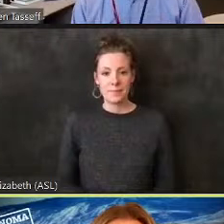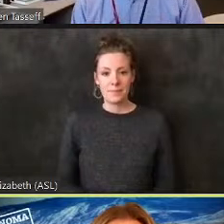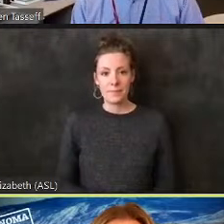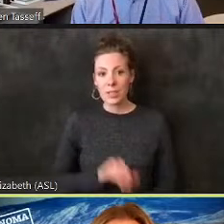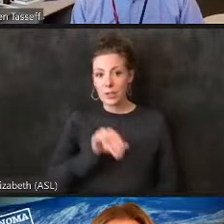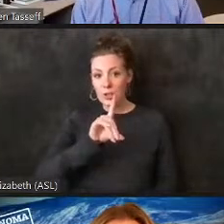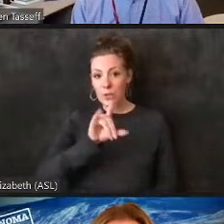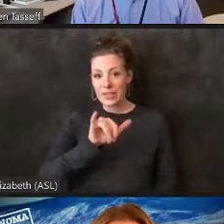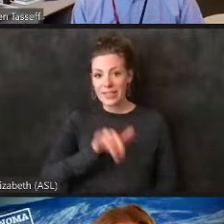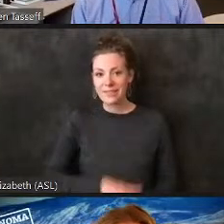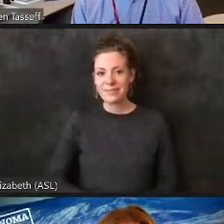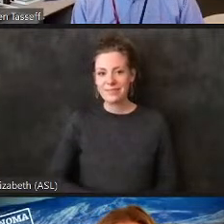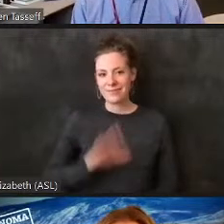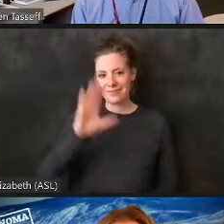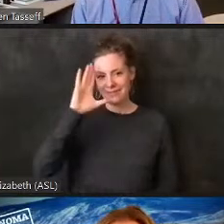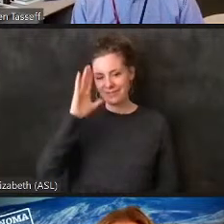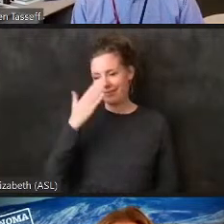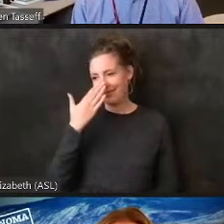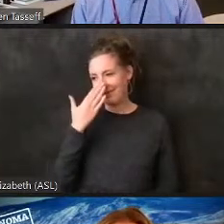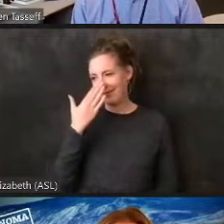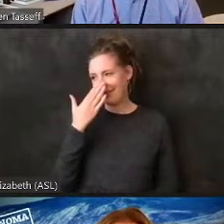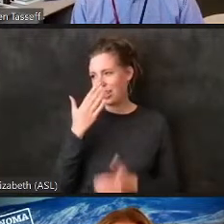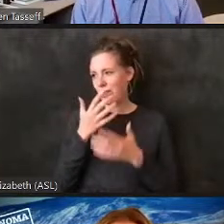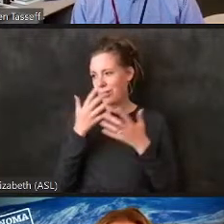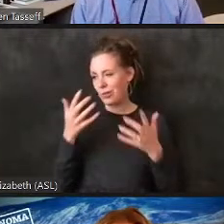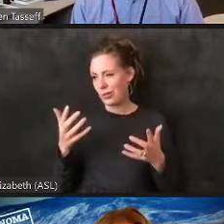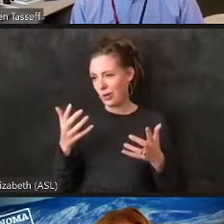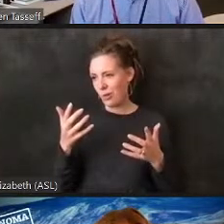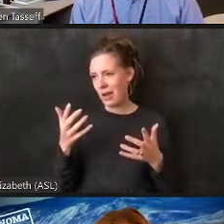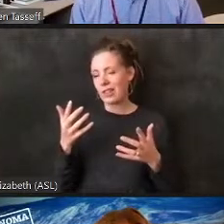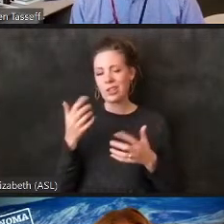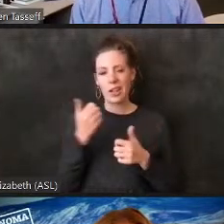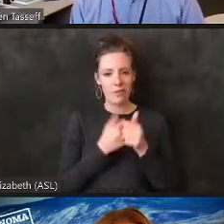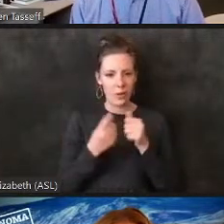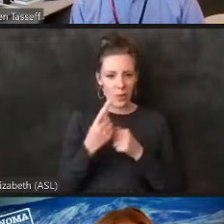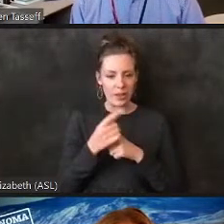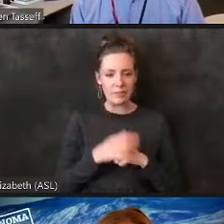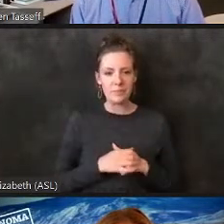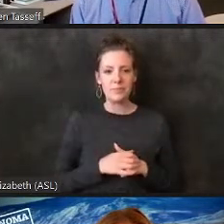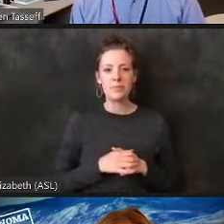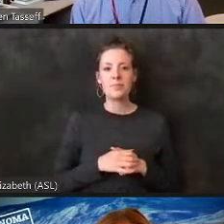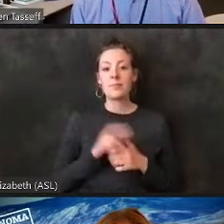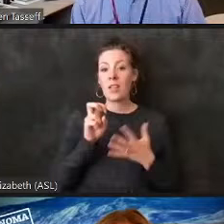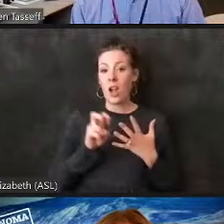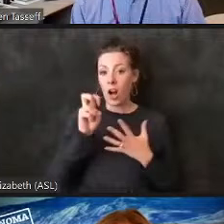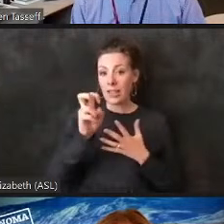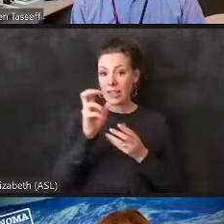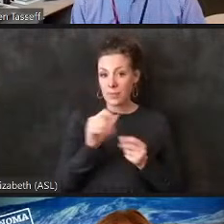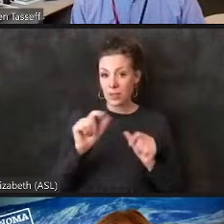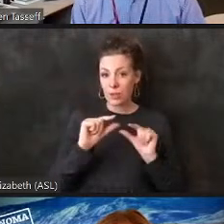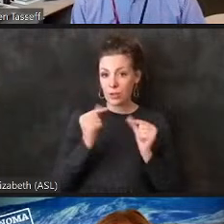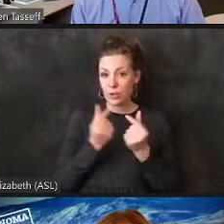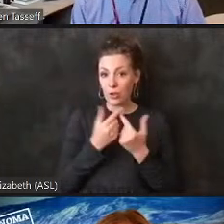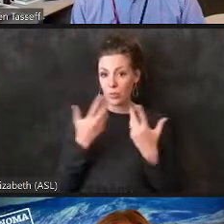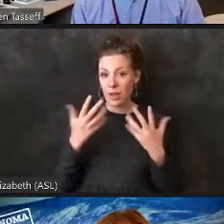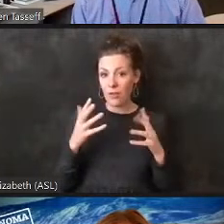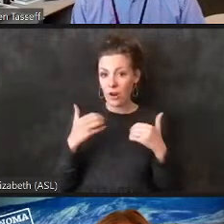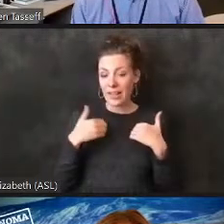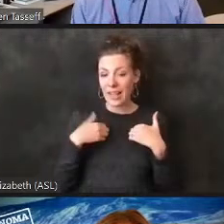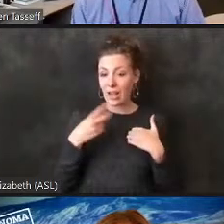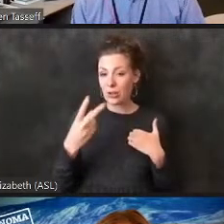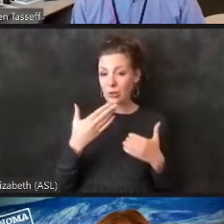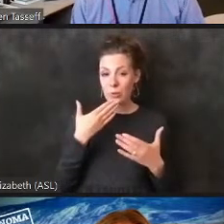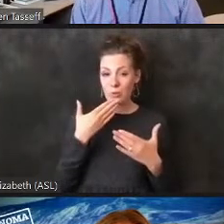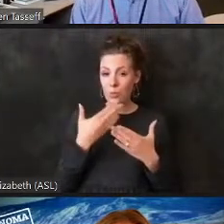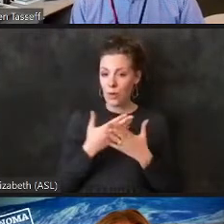Thank you, Supervisor Hopkins and everyone else. LEAP Solutions Group has already held two well-attended states. Ya hemos